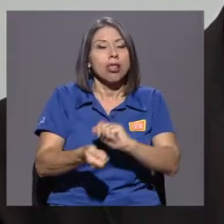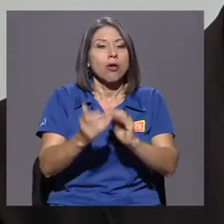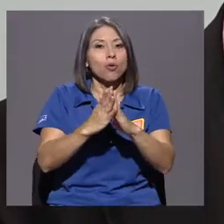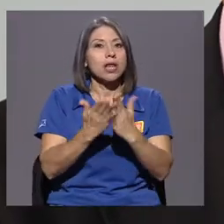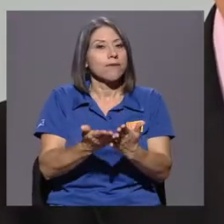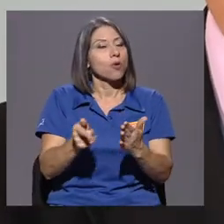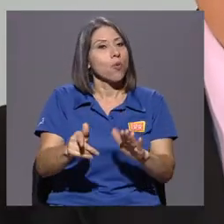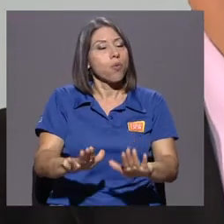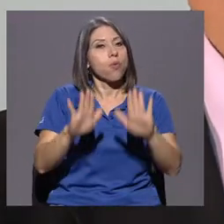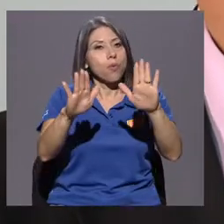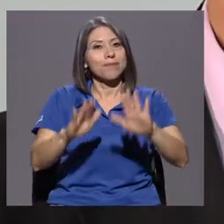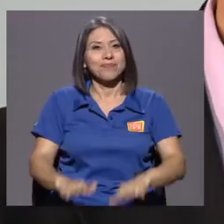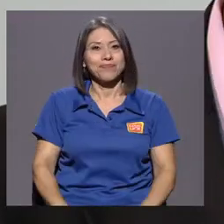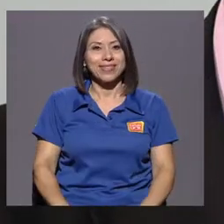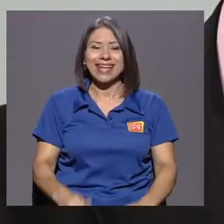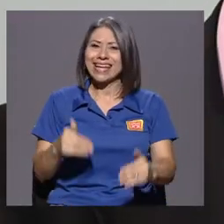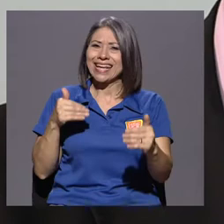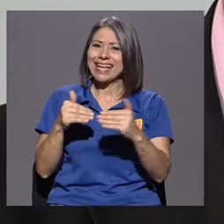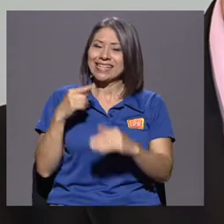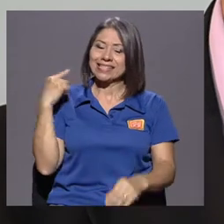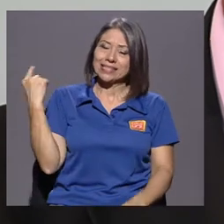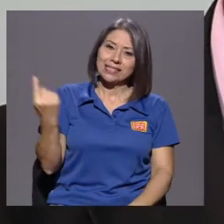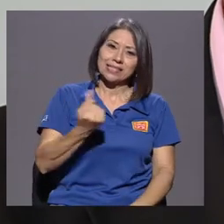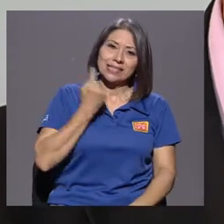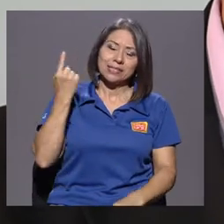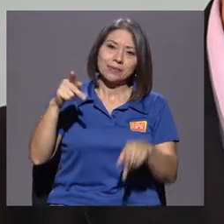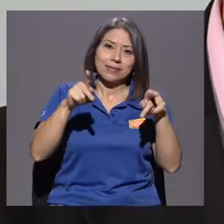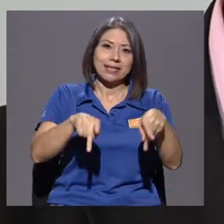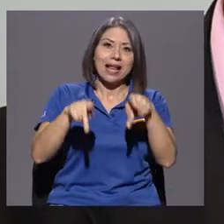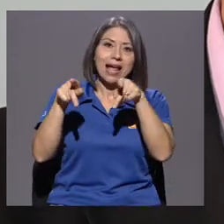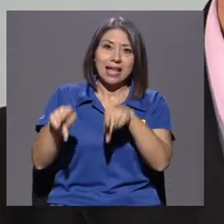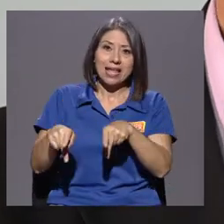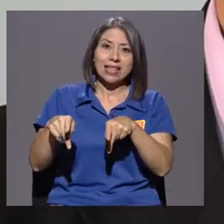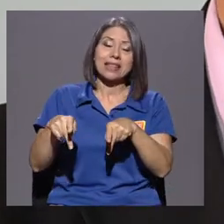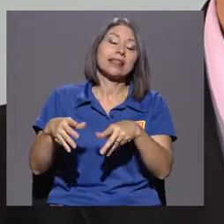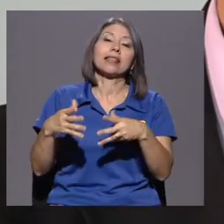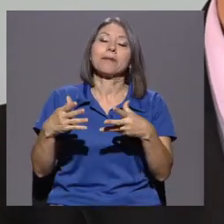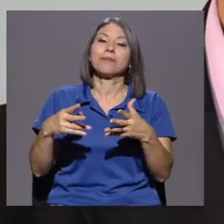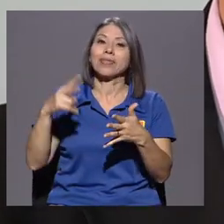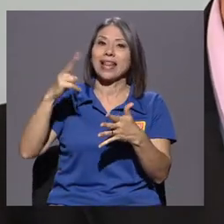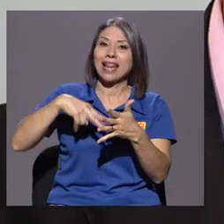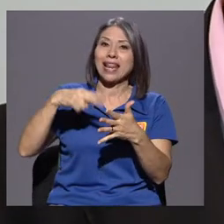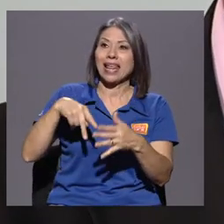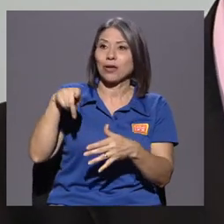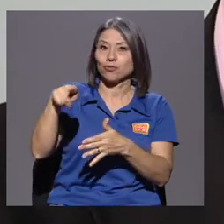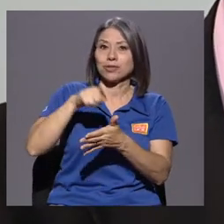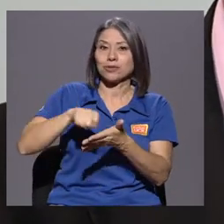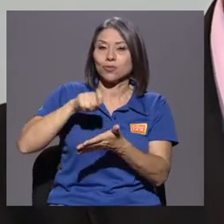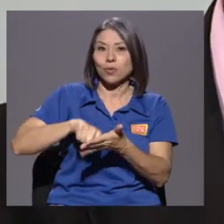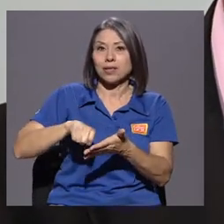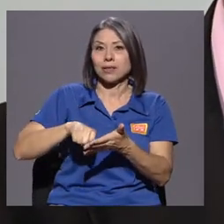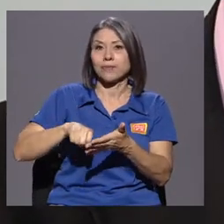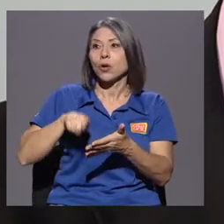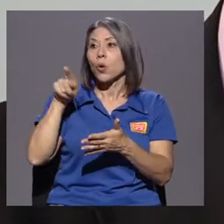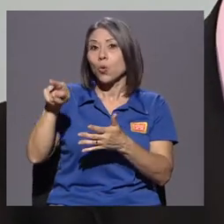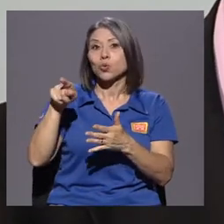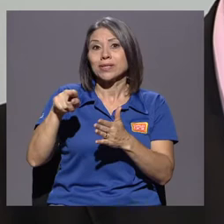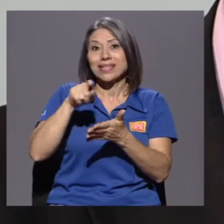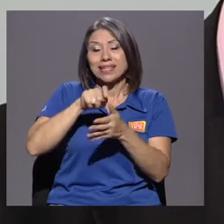ya que casi siempre cuando la gente le leí sobre todo lo encuentra en las columnas